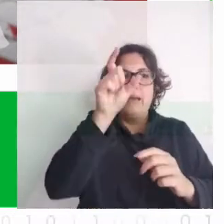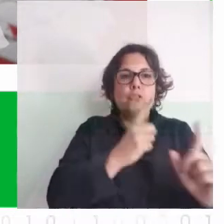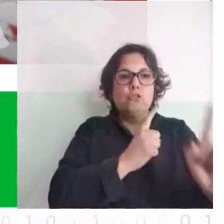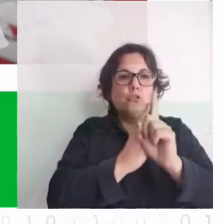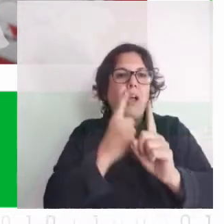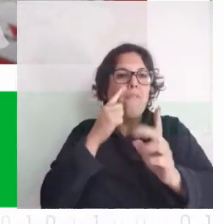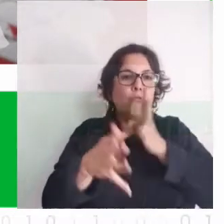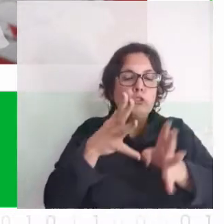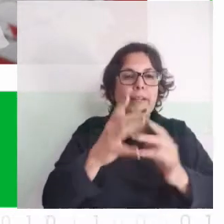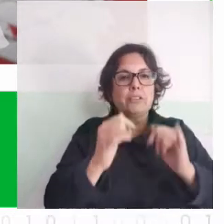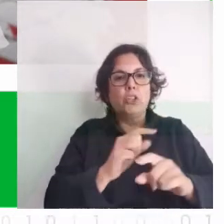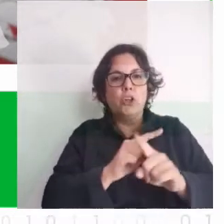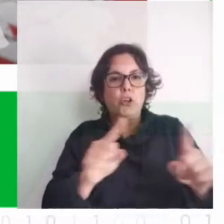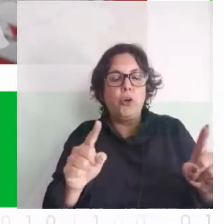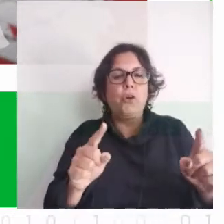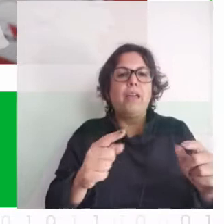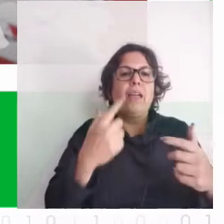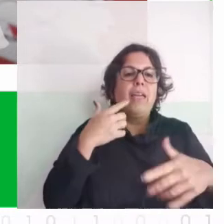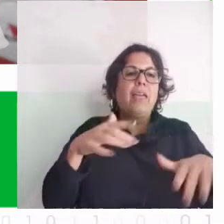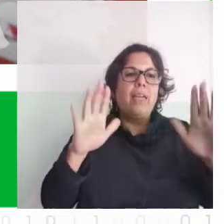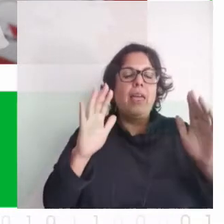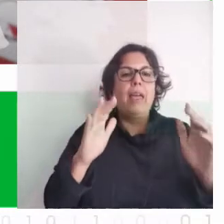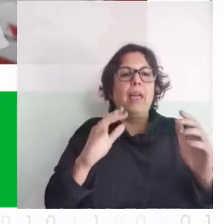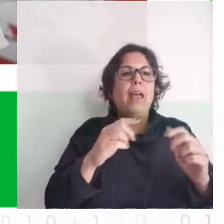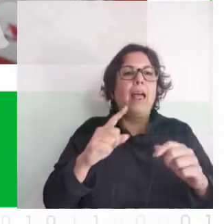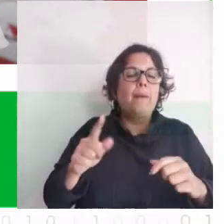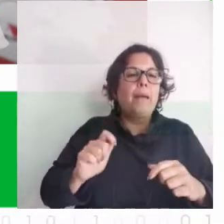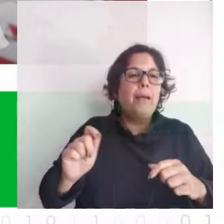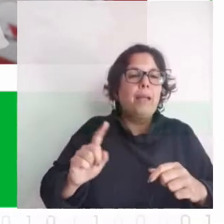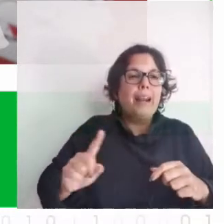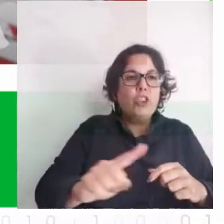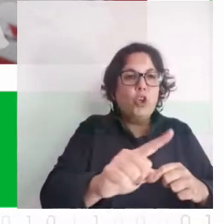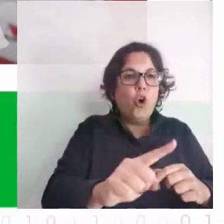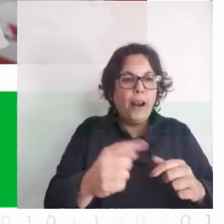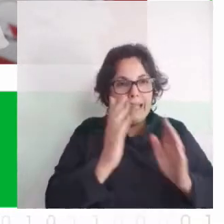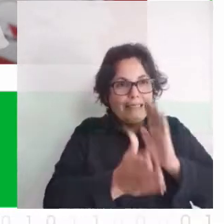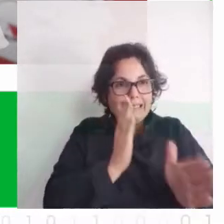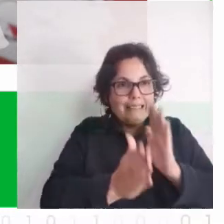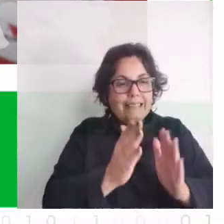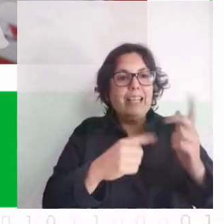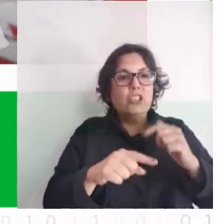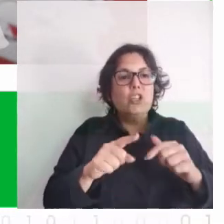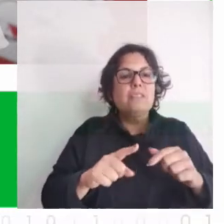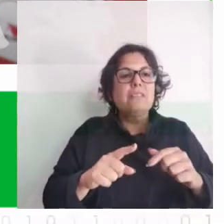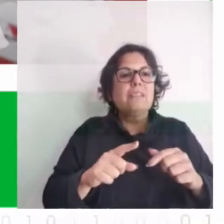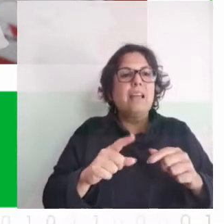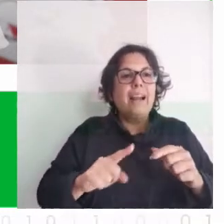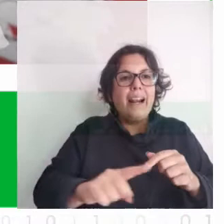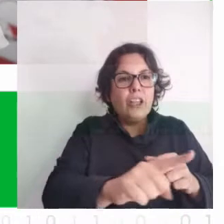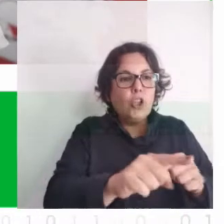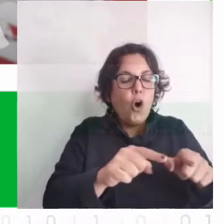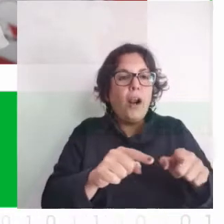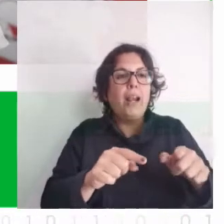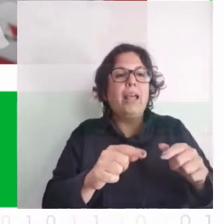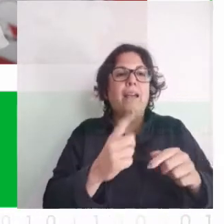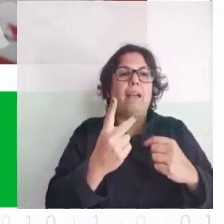funcionan o no funcionan, se tratan en los ratones. Entonces, los avatares son ratones